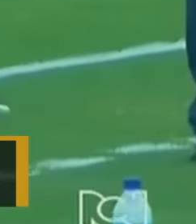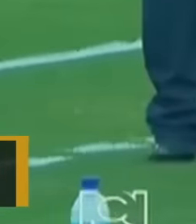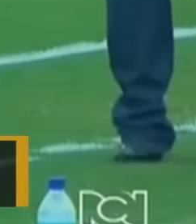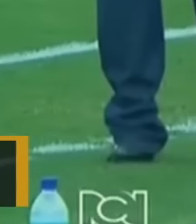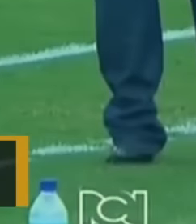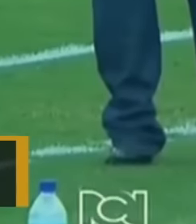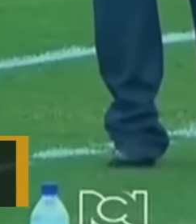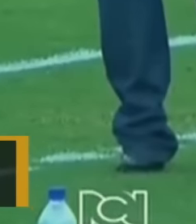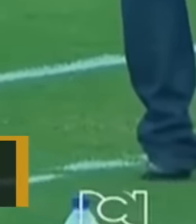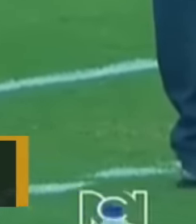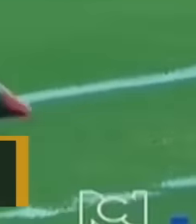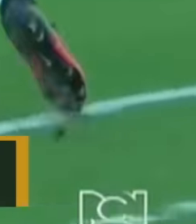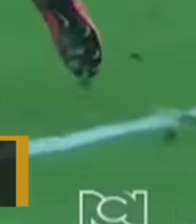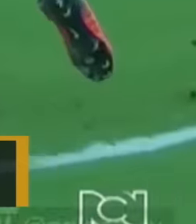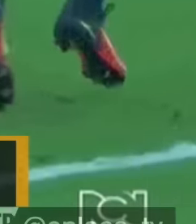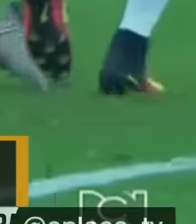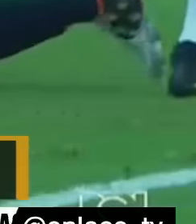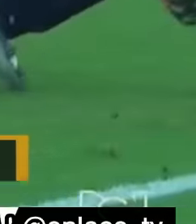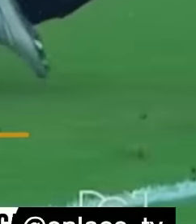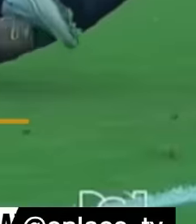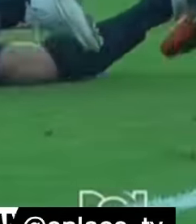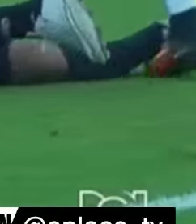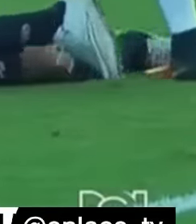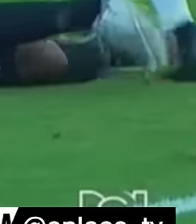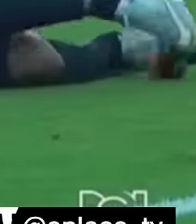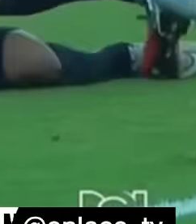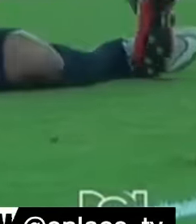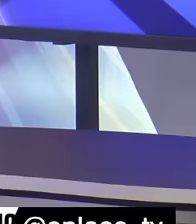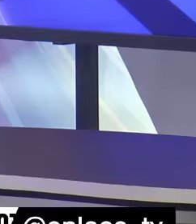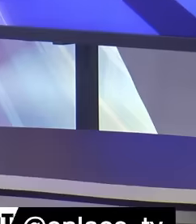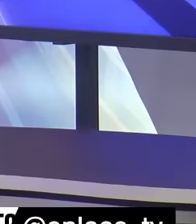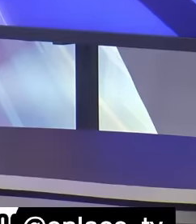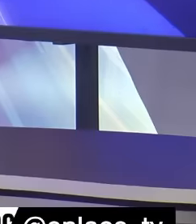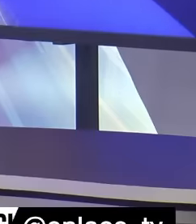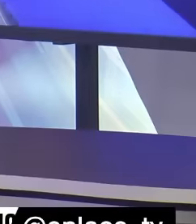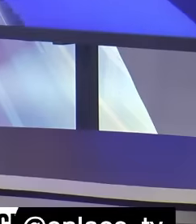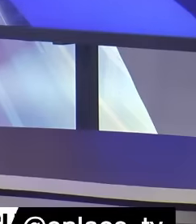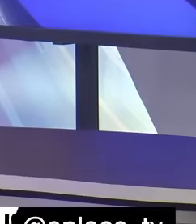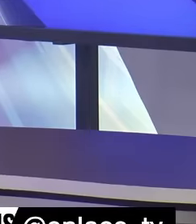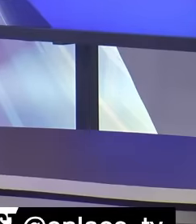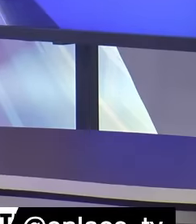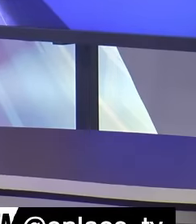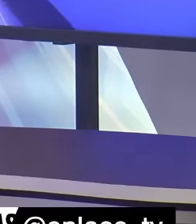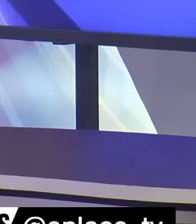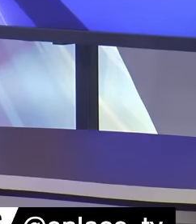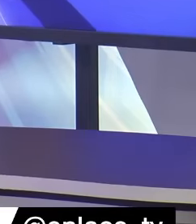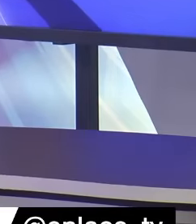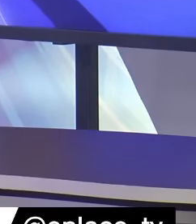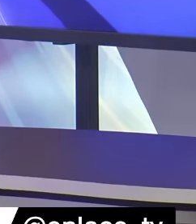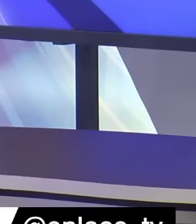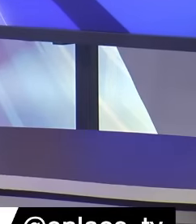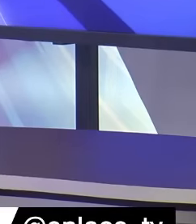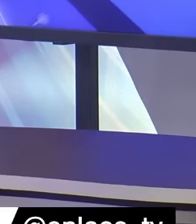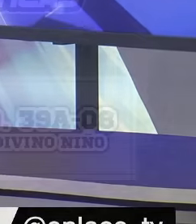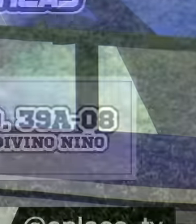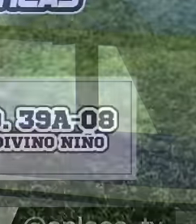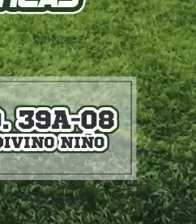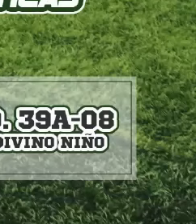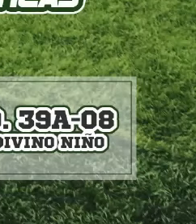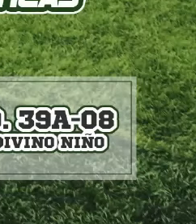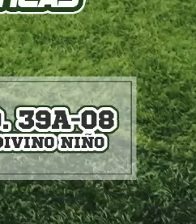próxima fecha de la Alianza Petrolera en Pasto, el próximo jueves, en horas de la noche. Siéntete como una estrella en Yogo Bonito, canchas